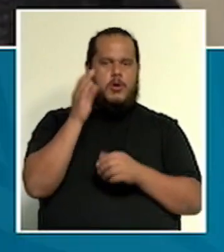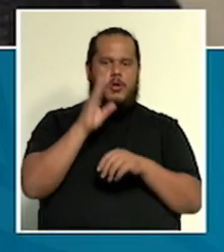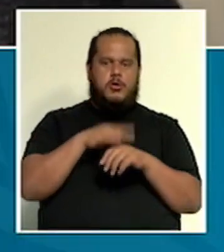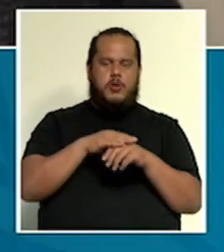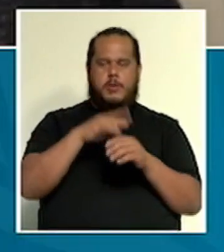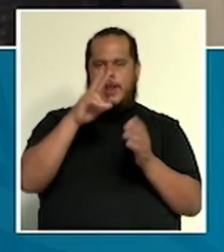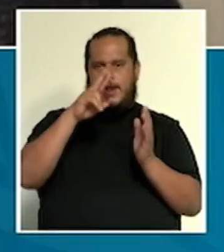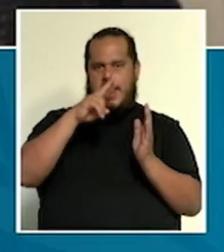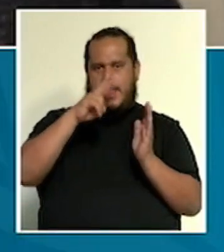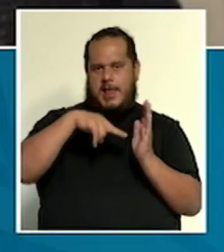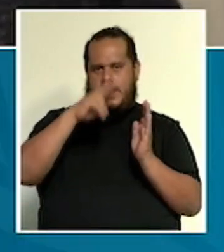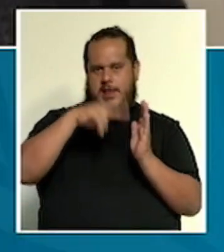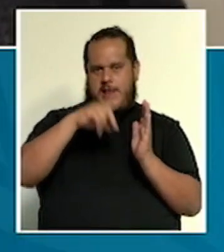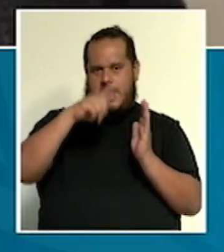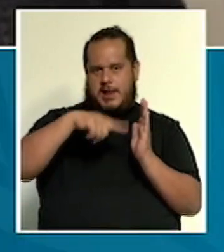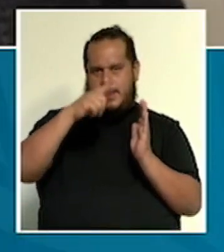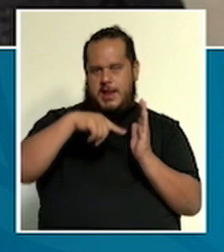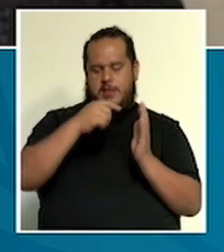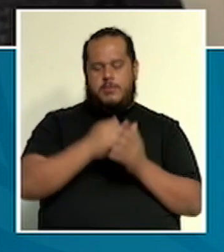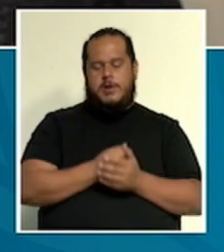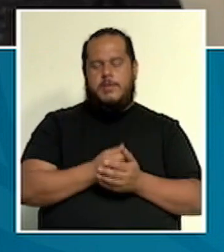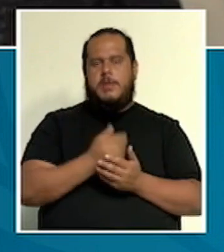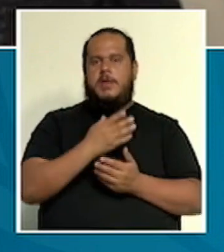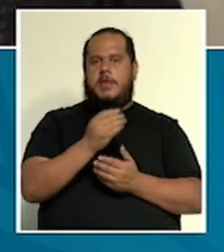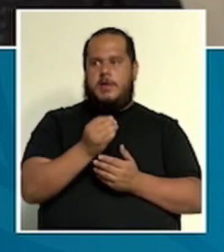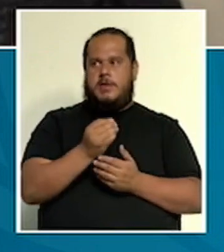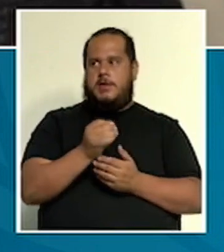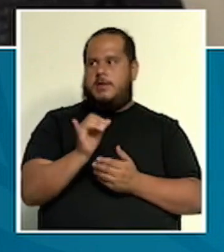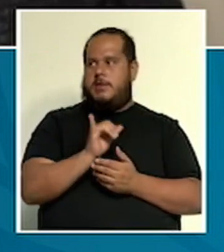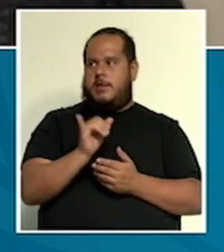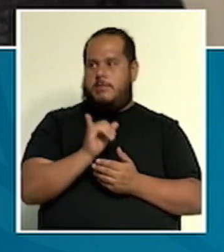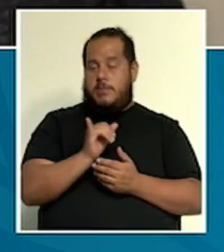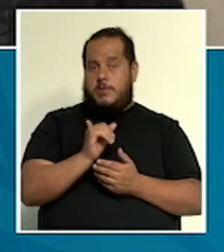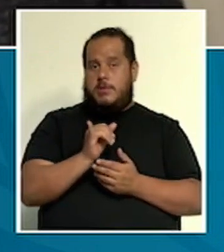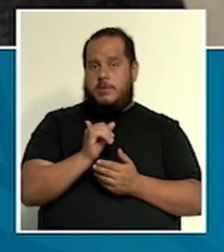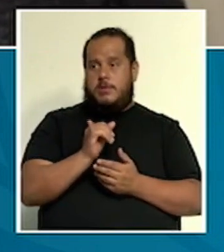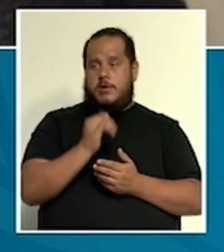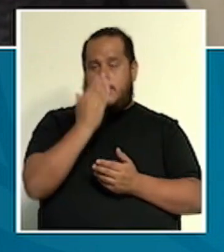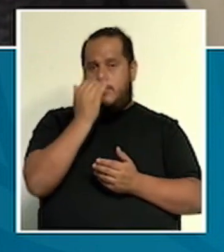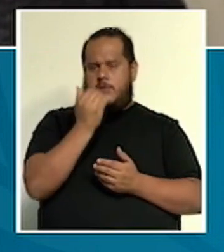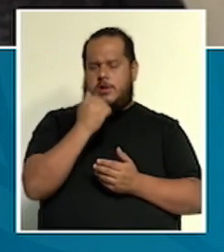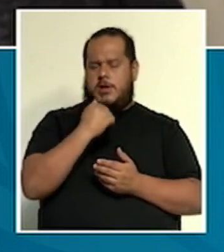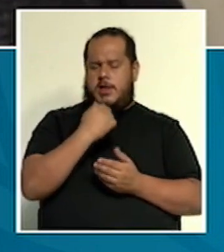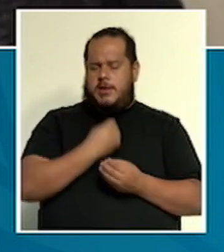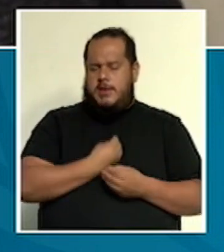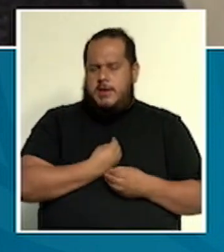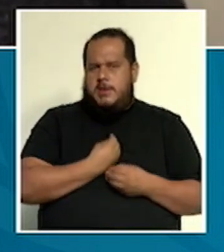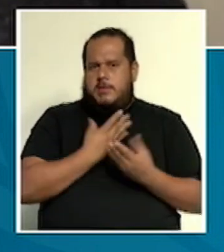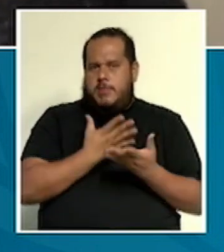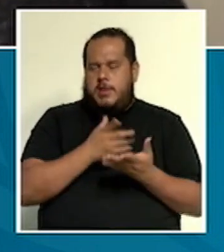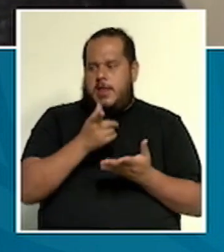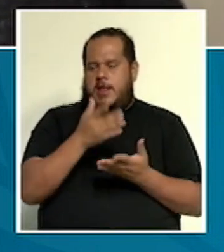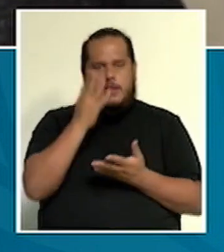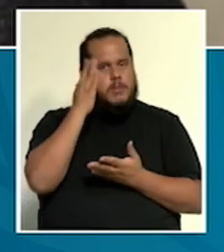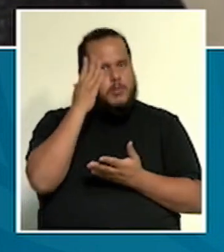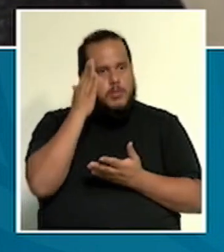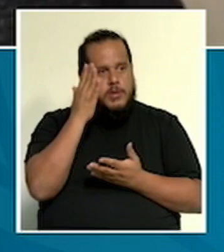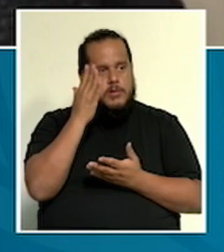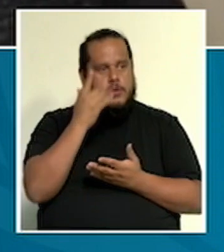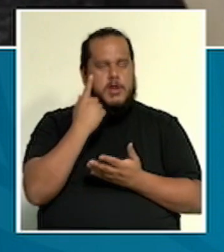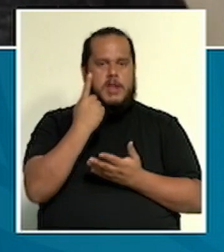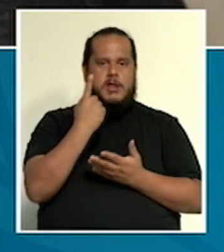la literatura, y también porque expresa esa preocupación que ha sido